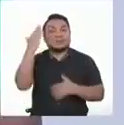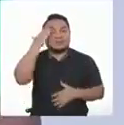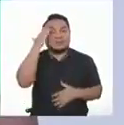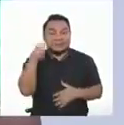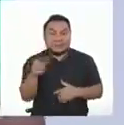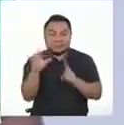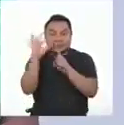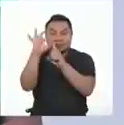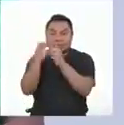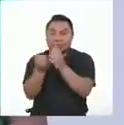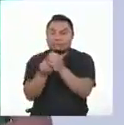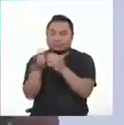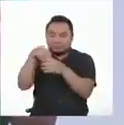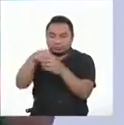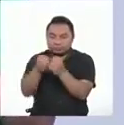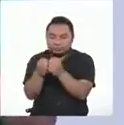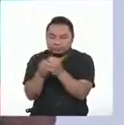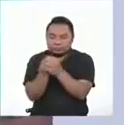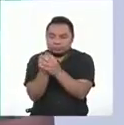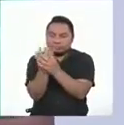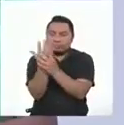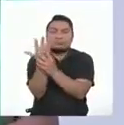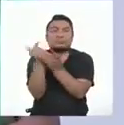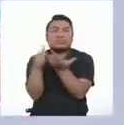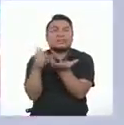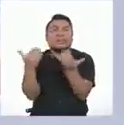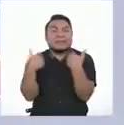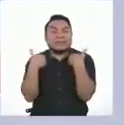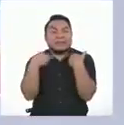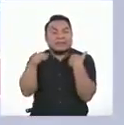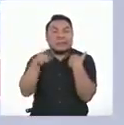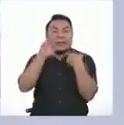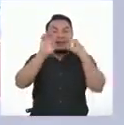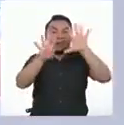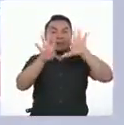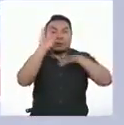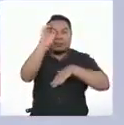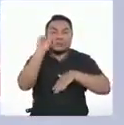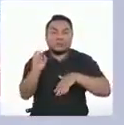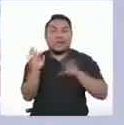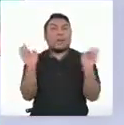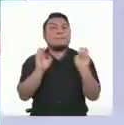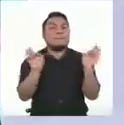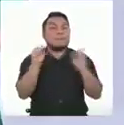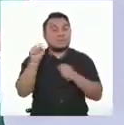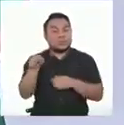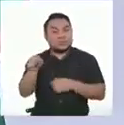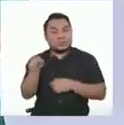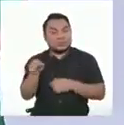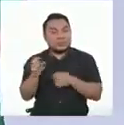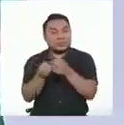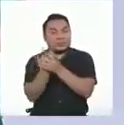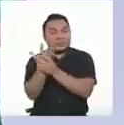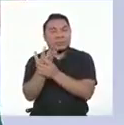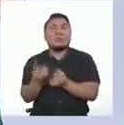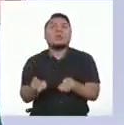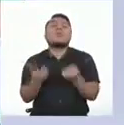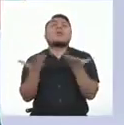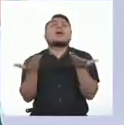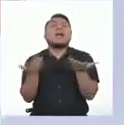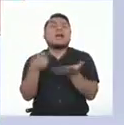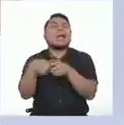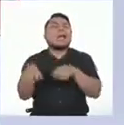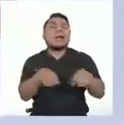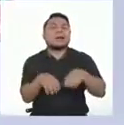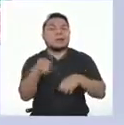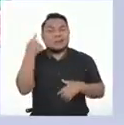sabemos que las lentejas germinadas tienen aproximadamente 9% de proteína, entonces, ¿qué